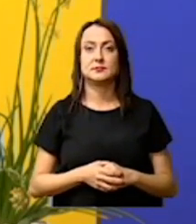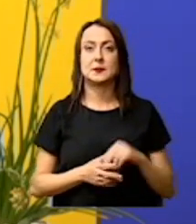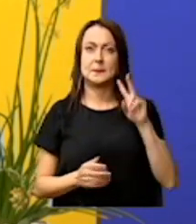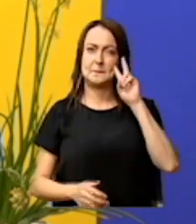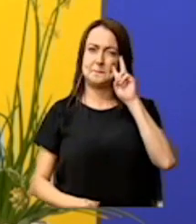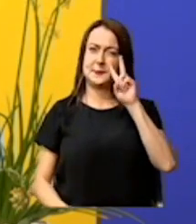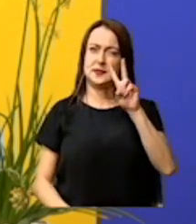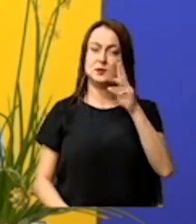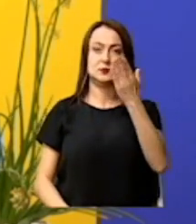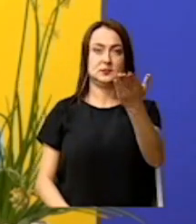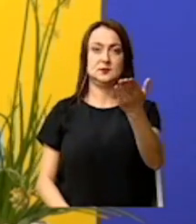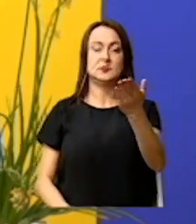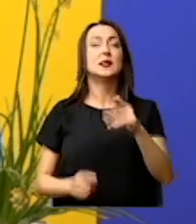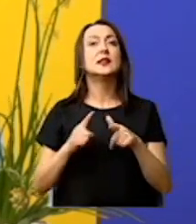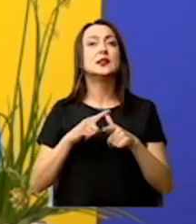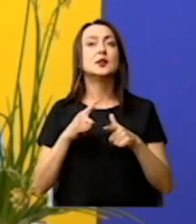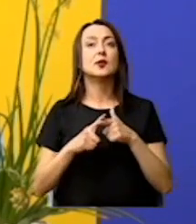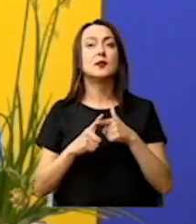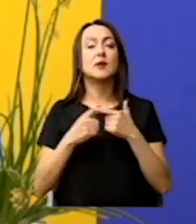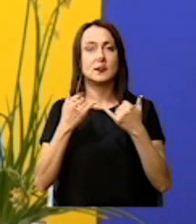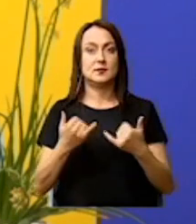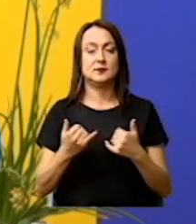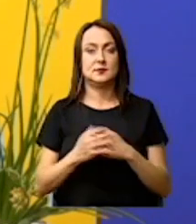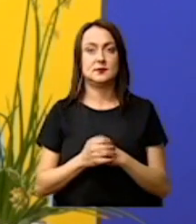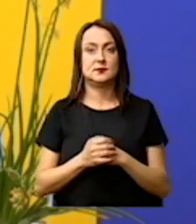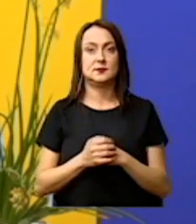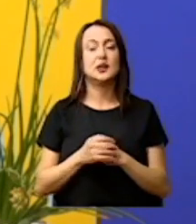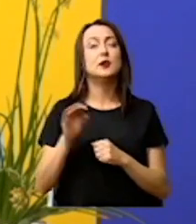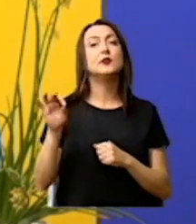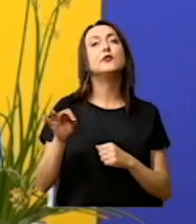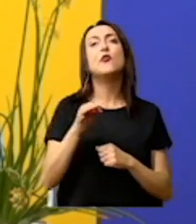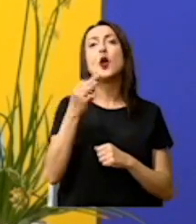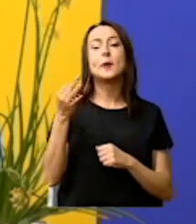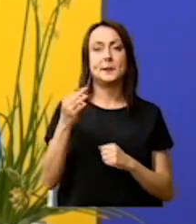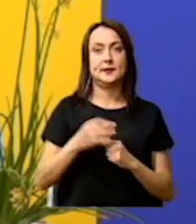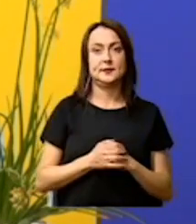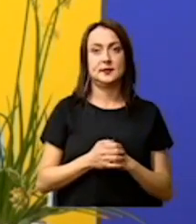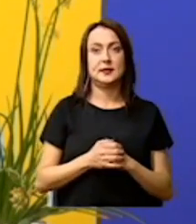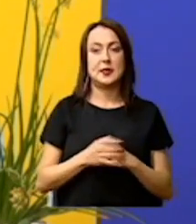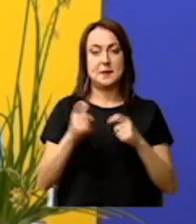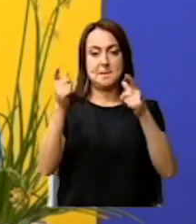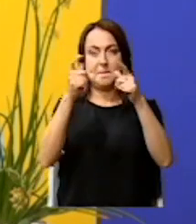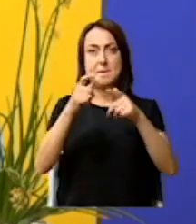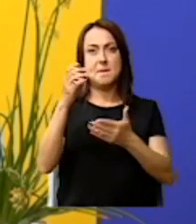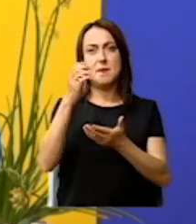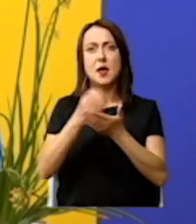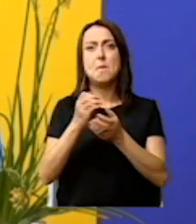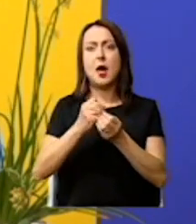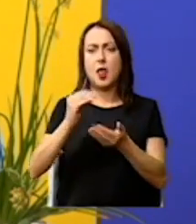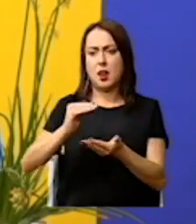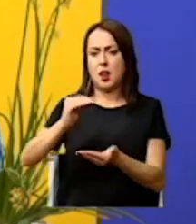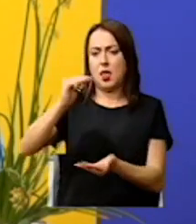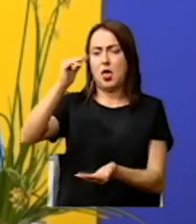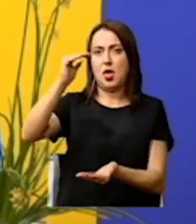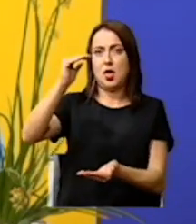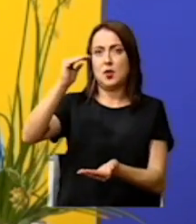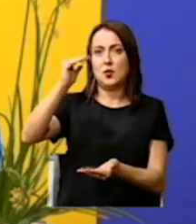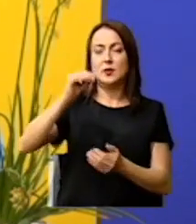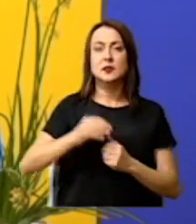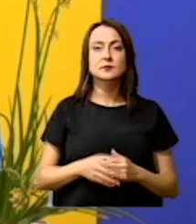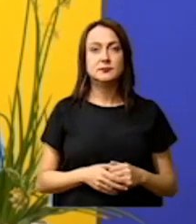Observen ustedes que entonces tomó la forma del vaso más largo y más alto.